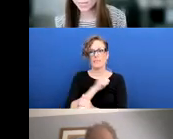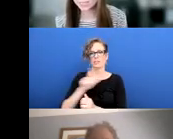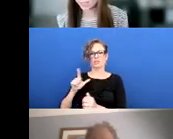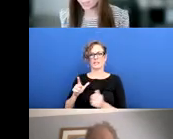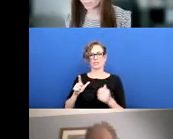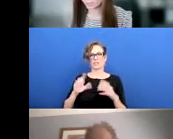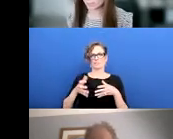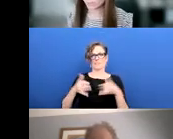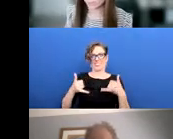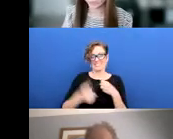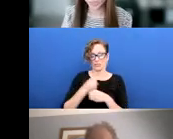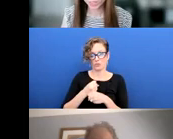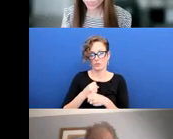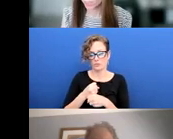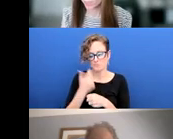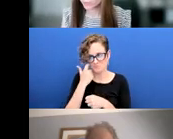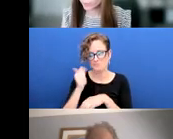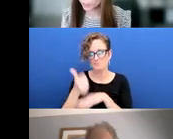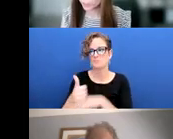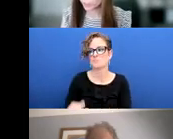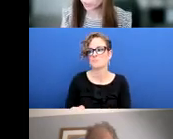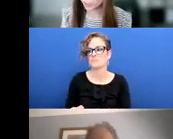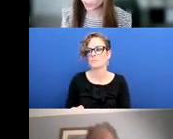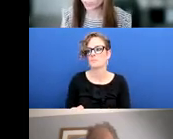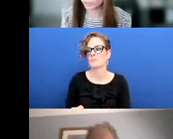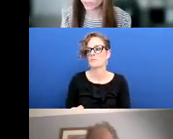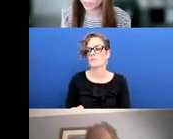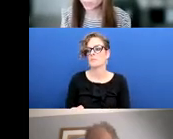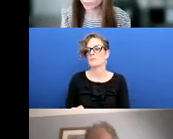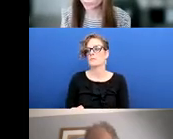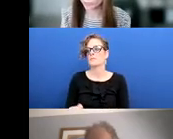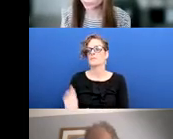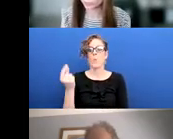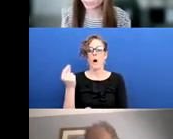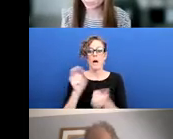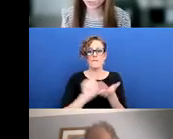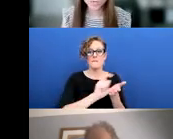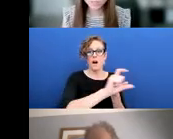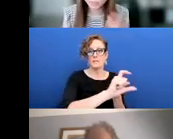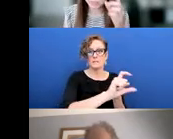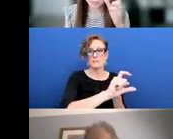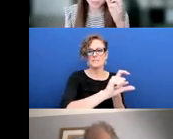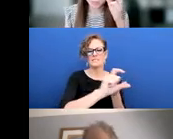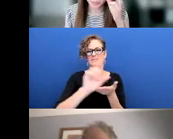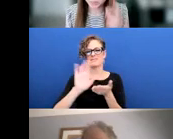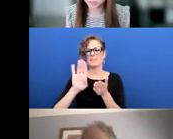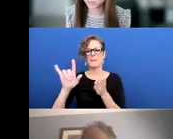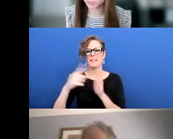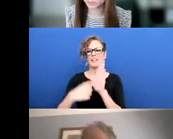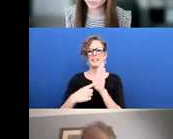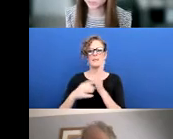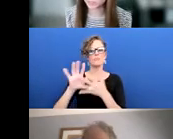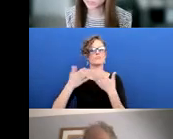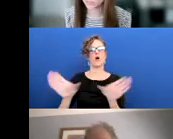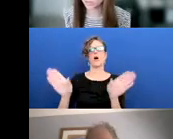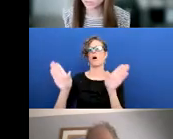creó este año por el Congreso. La información en la propuesta de lo que se puede financiar es